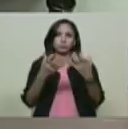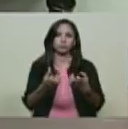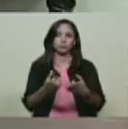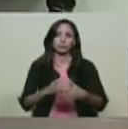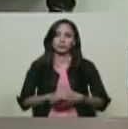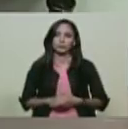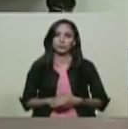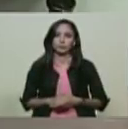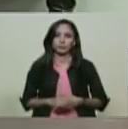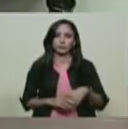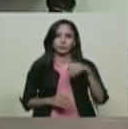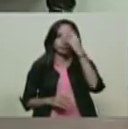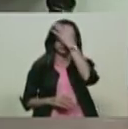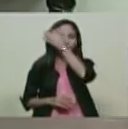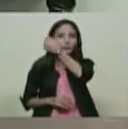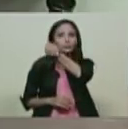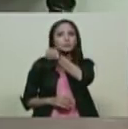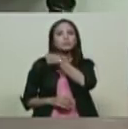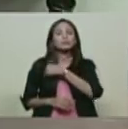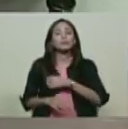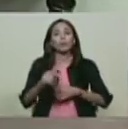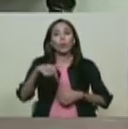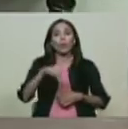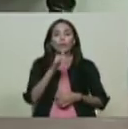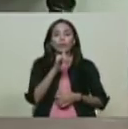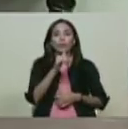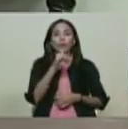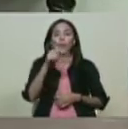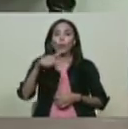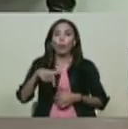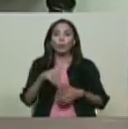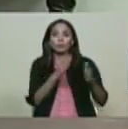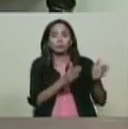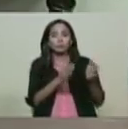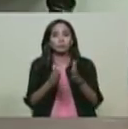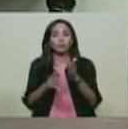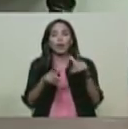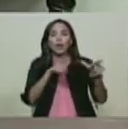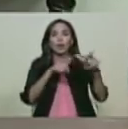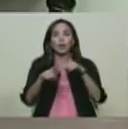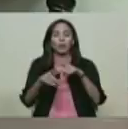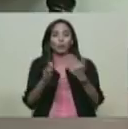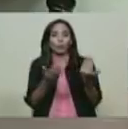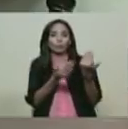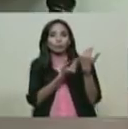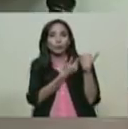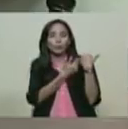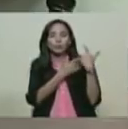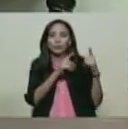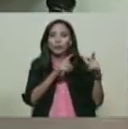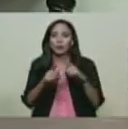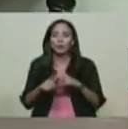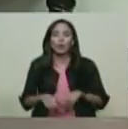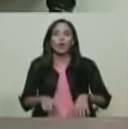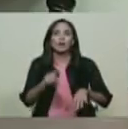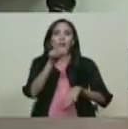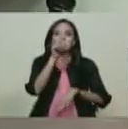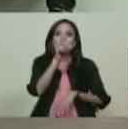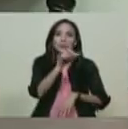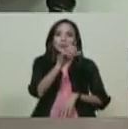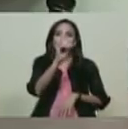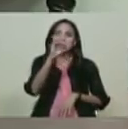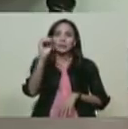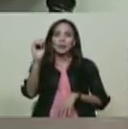Por eso hoy anuncio que he ordenado la emisión de 100 millones